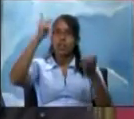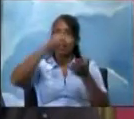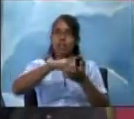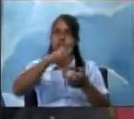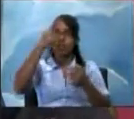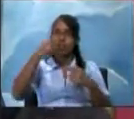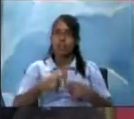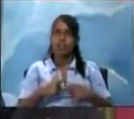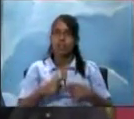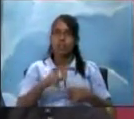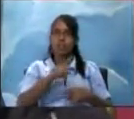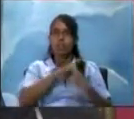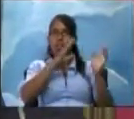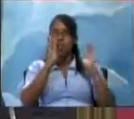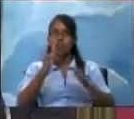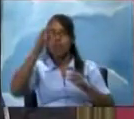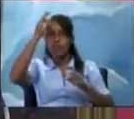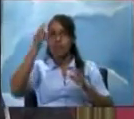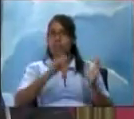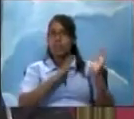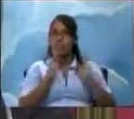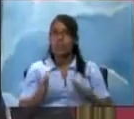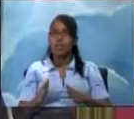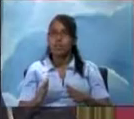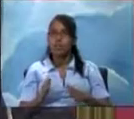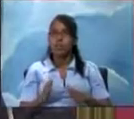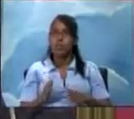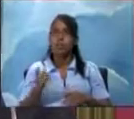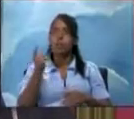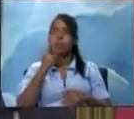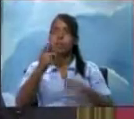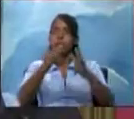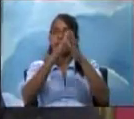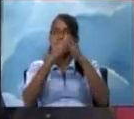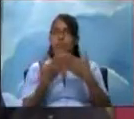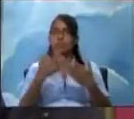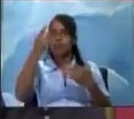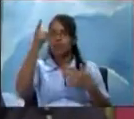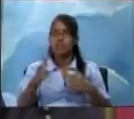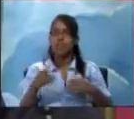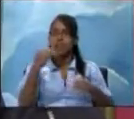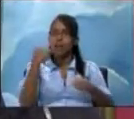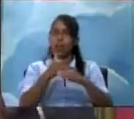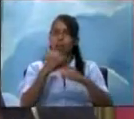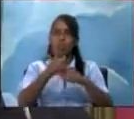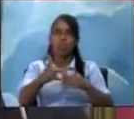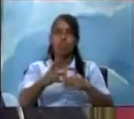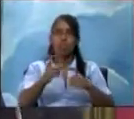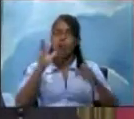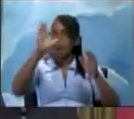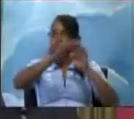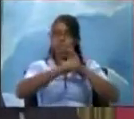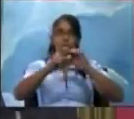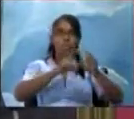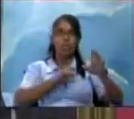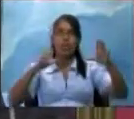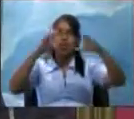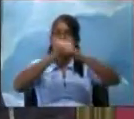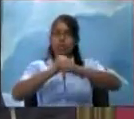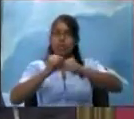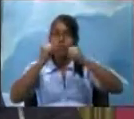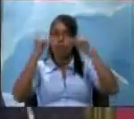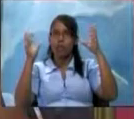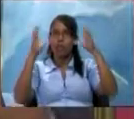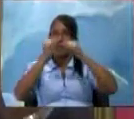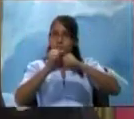Pablo habló del arrebatamiento de los creyentes, que dice la Biblia que será como ladrón en la noche, será como un